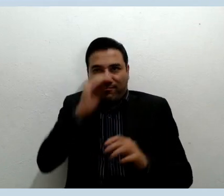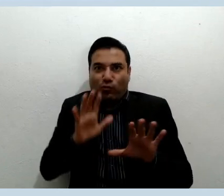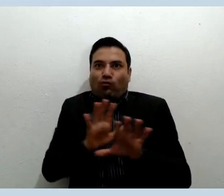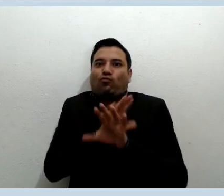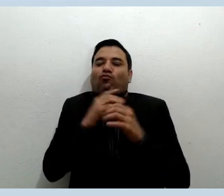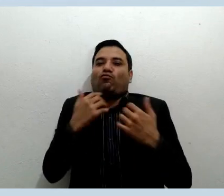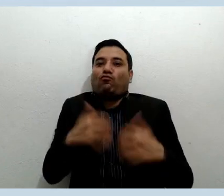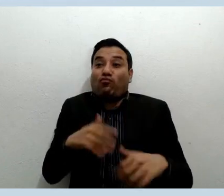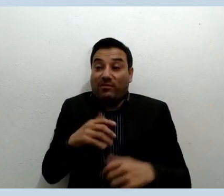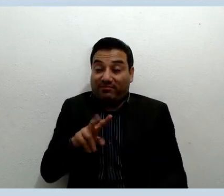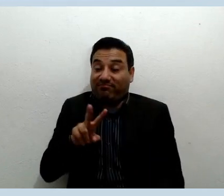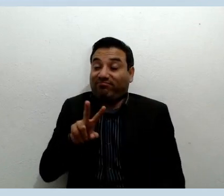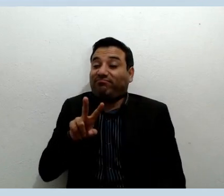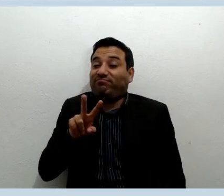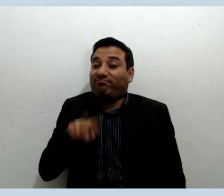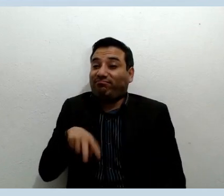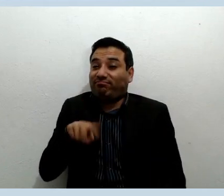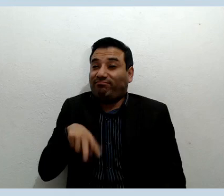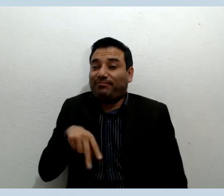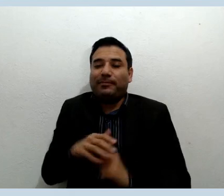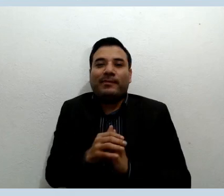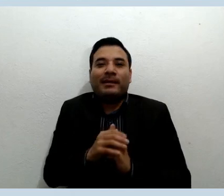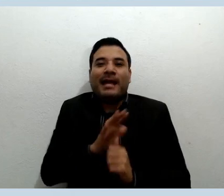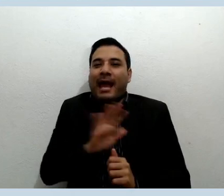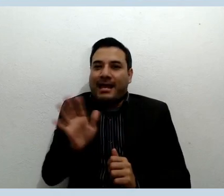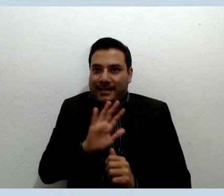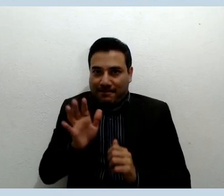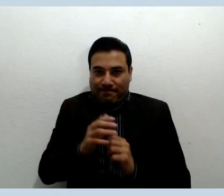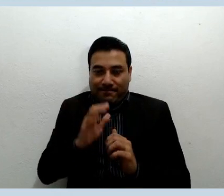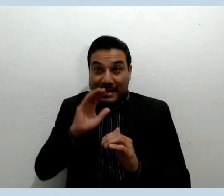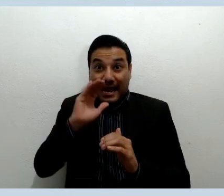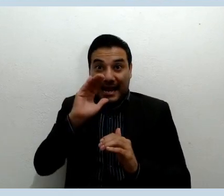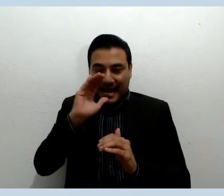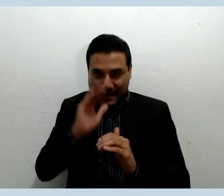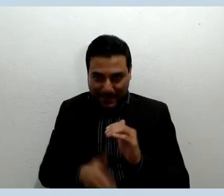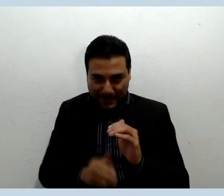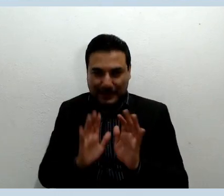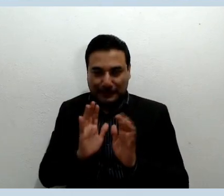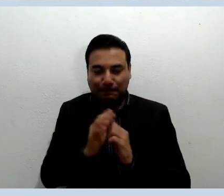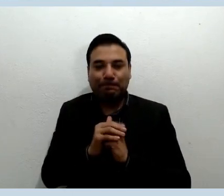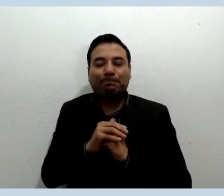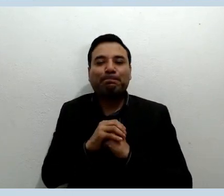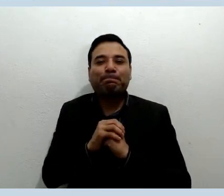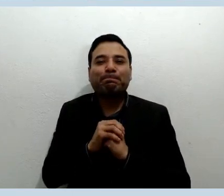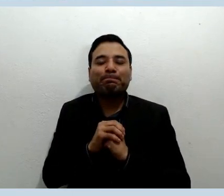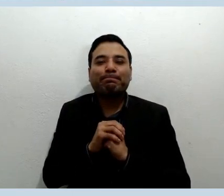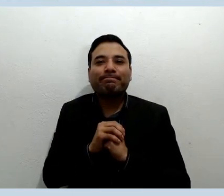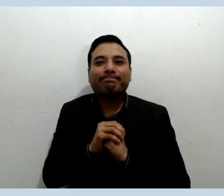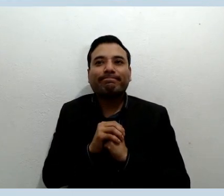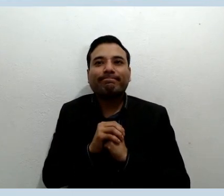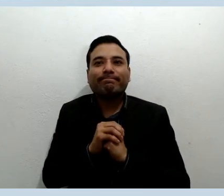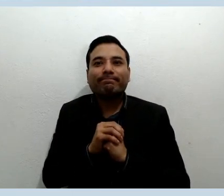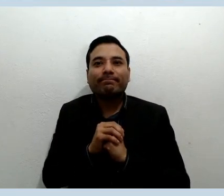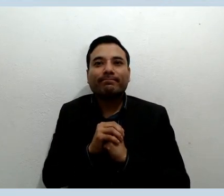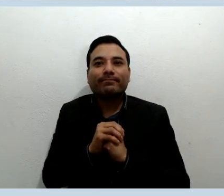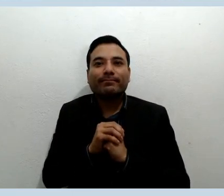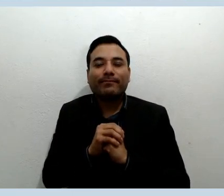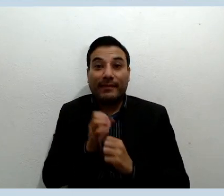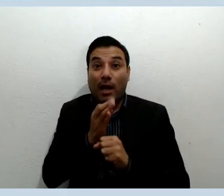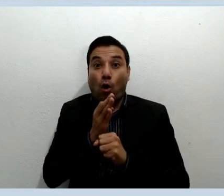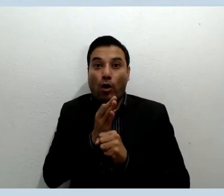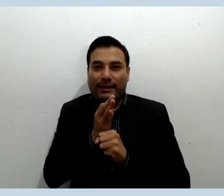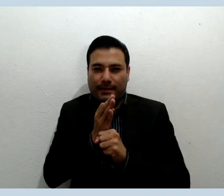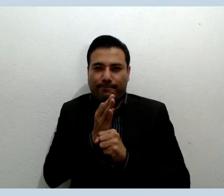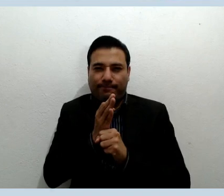cierto y pues ya para irse cerrando e vamos a hacer